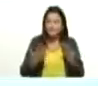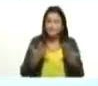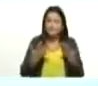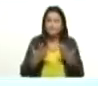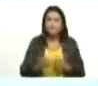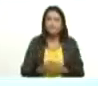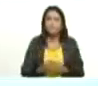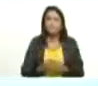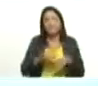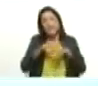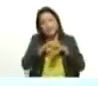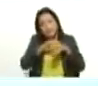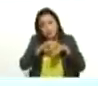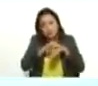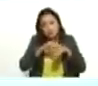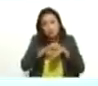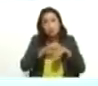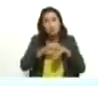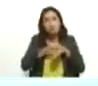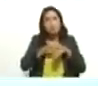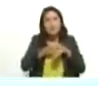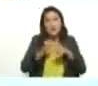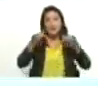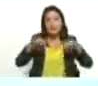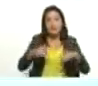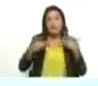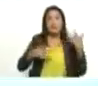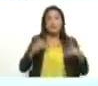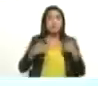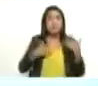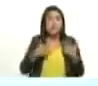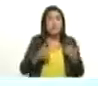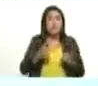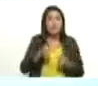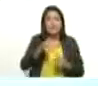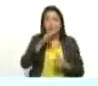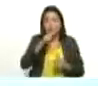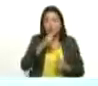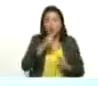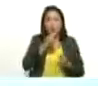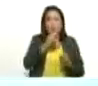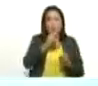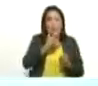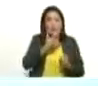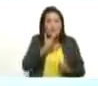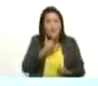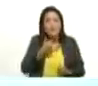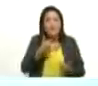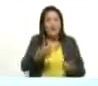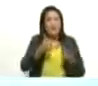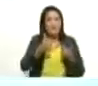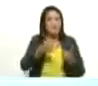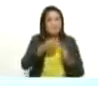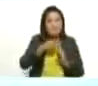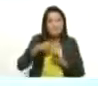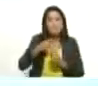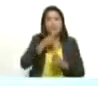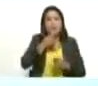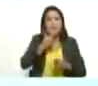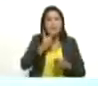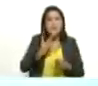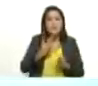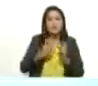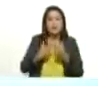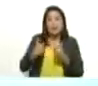me perdonan. En este bello acto de buenas noticias, tan hermoso acto, que yo venga a